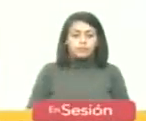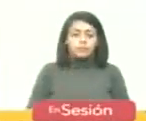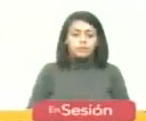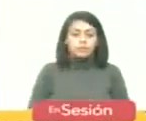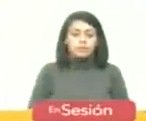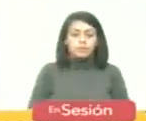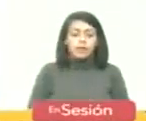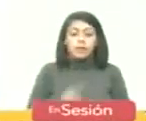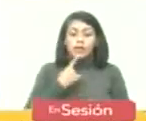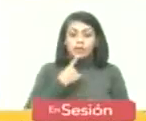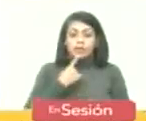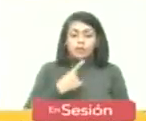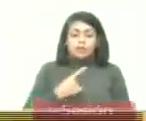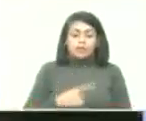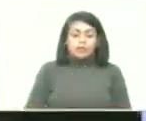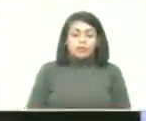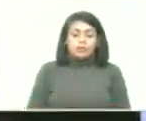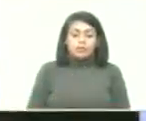dice: